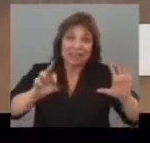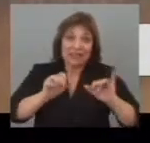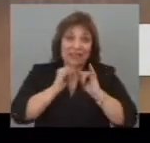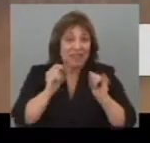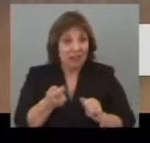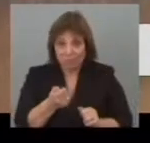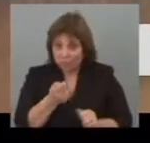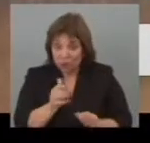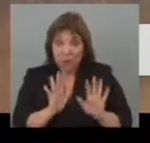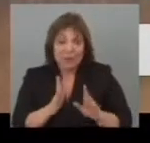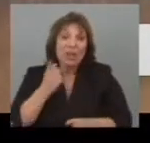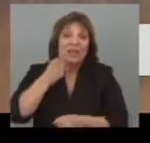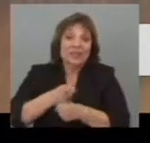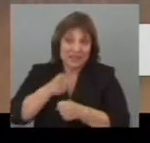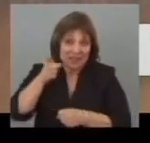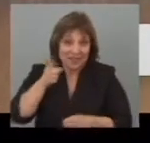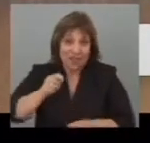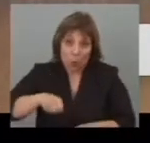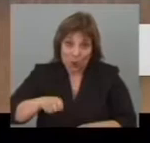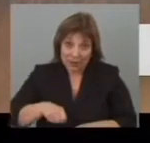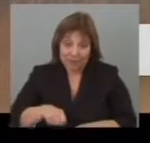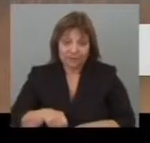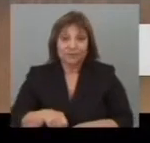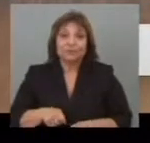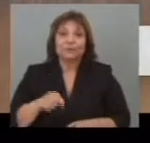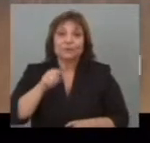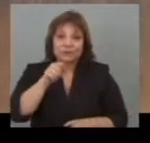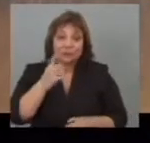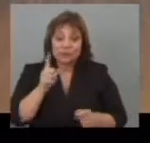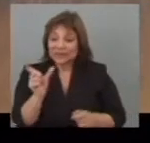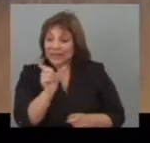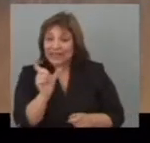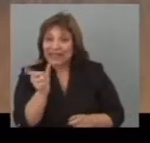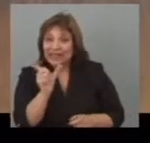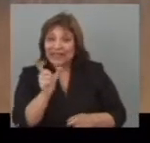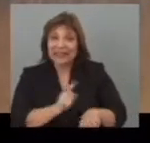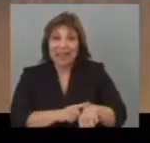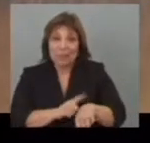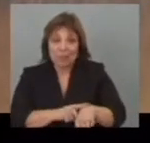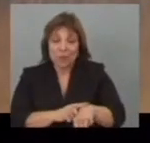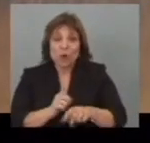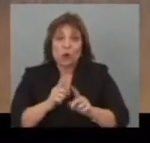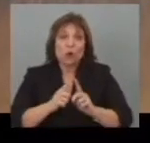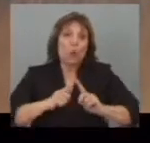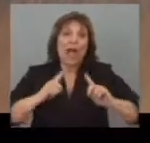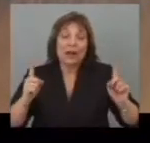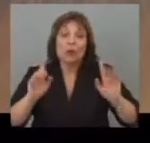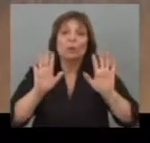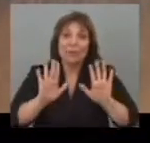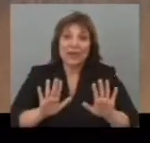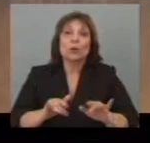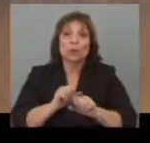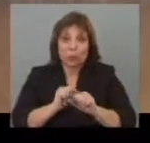días, eso lo determina el juez actuante, es un periodo de tiempo, no demasiado largo, pero que